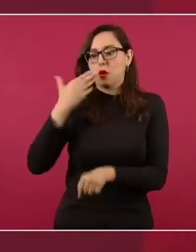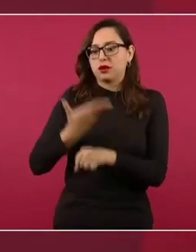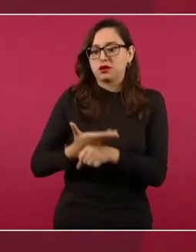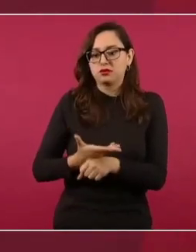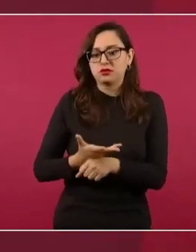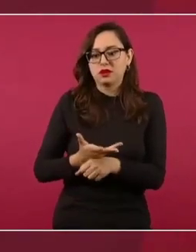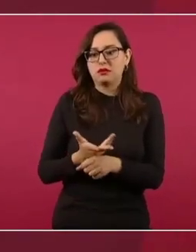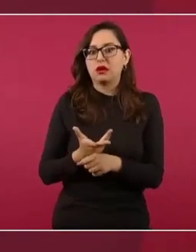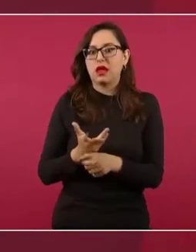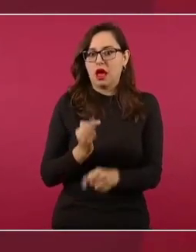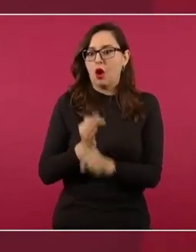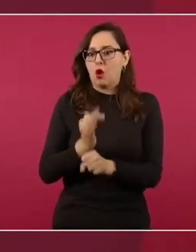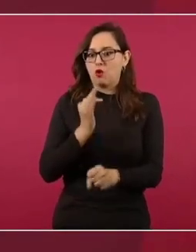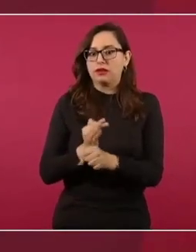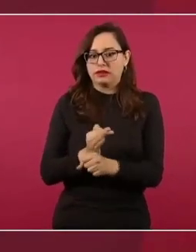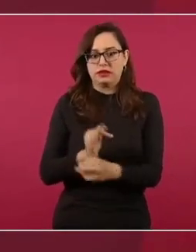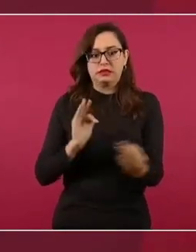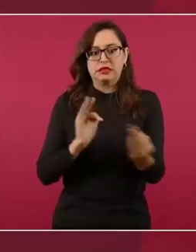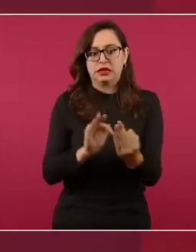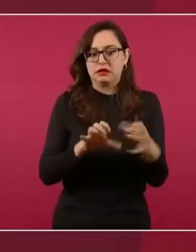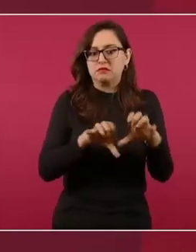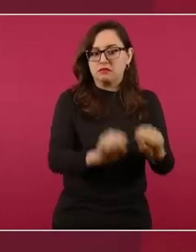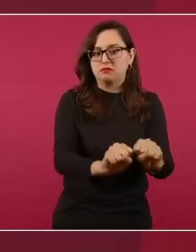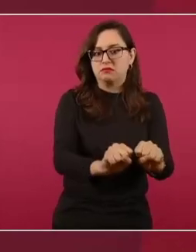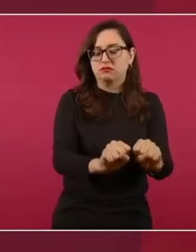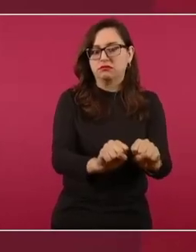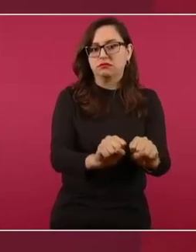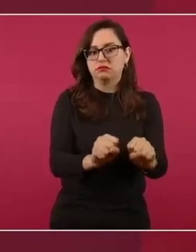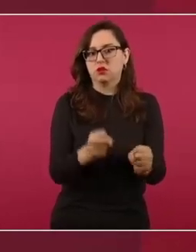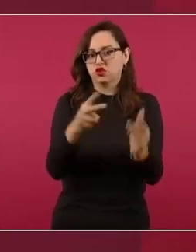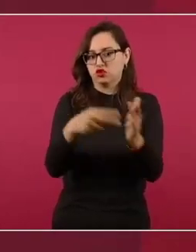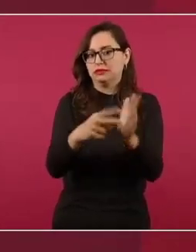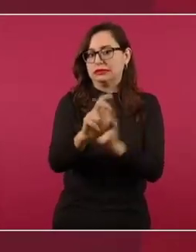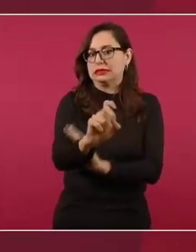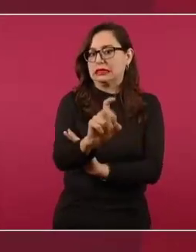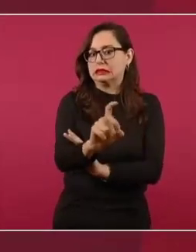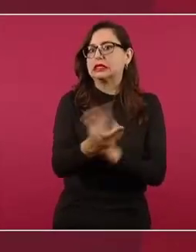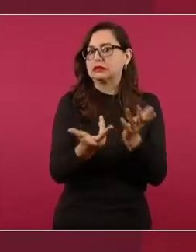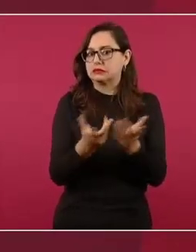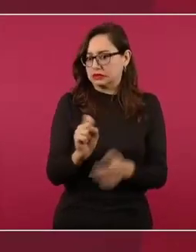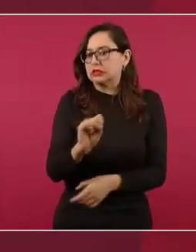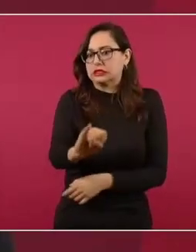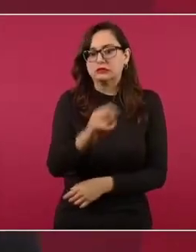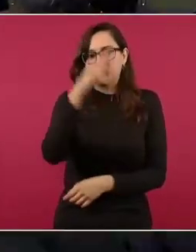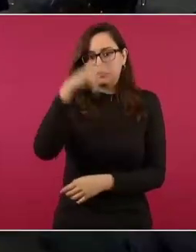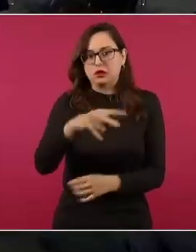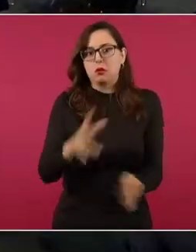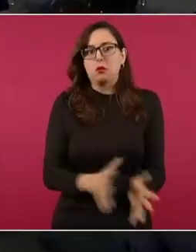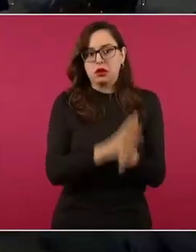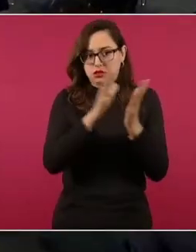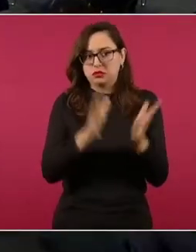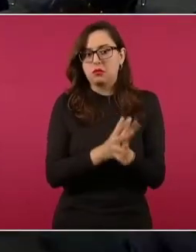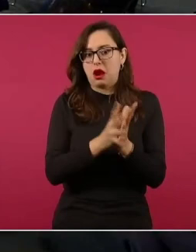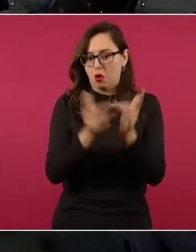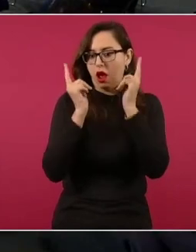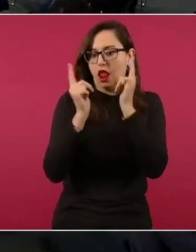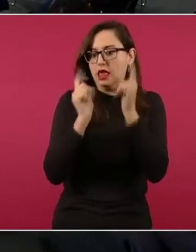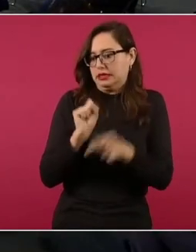exterior que guardar y preservar el lugar de México. ¿Por qué no? México tiene que estar ahí. Ya veremos más